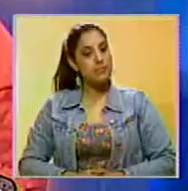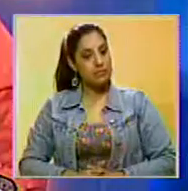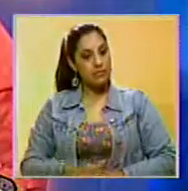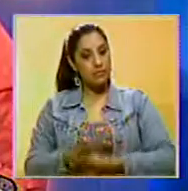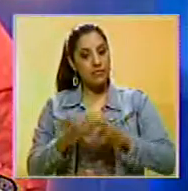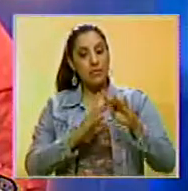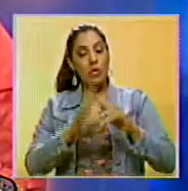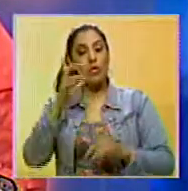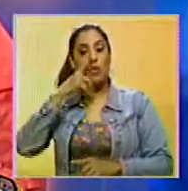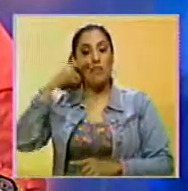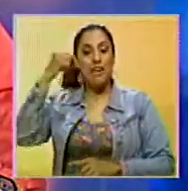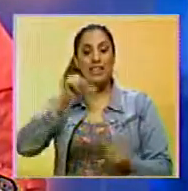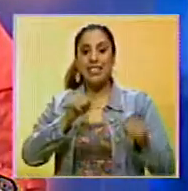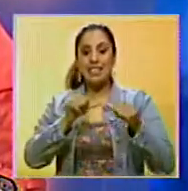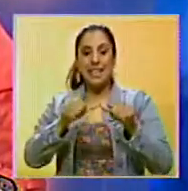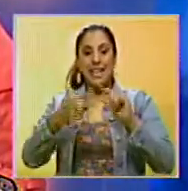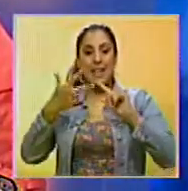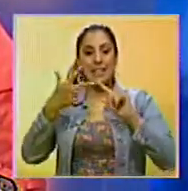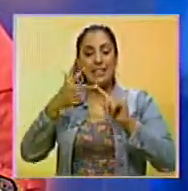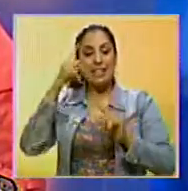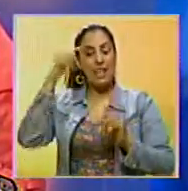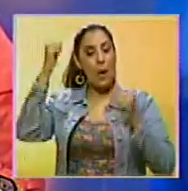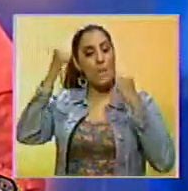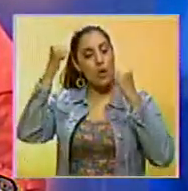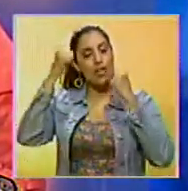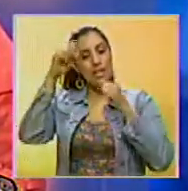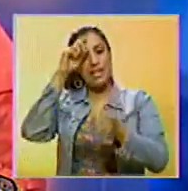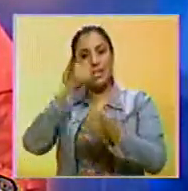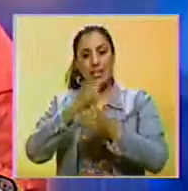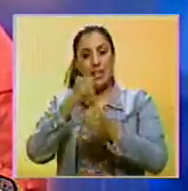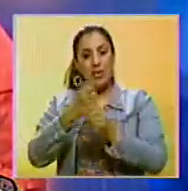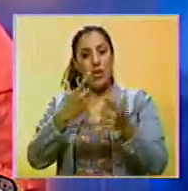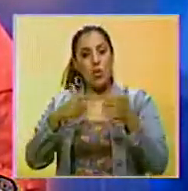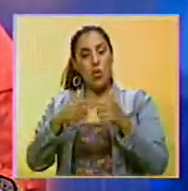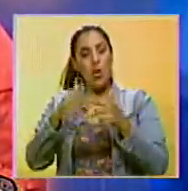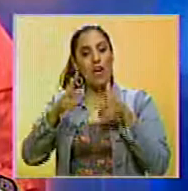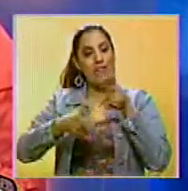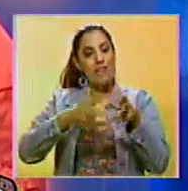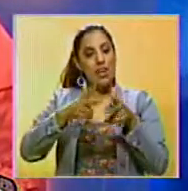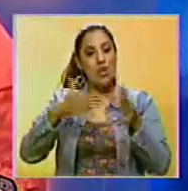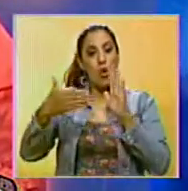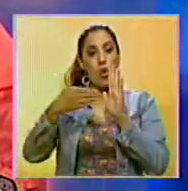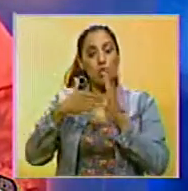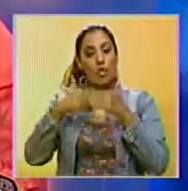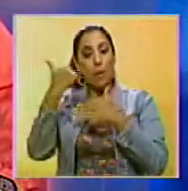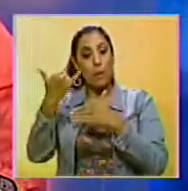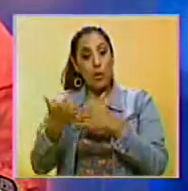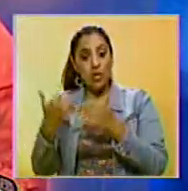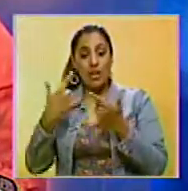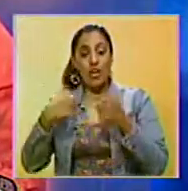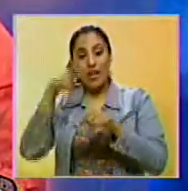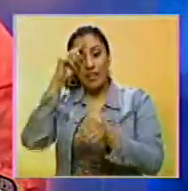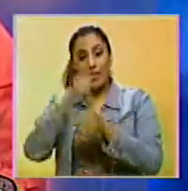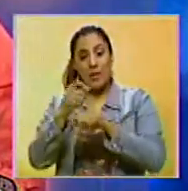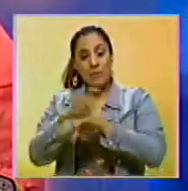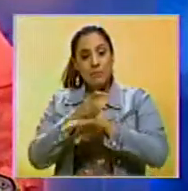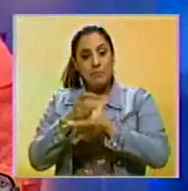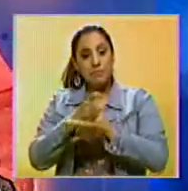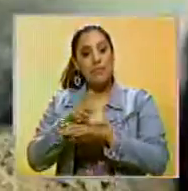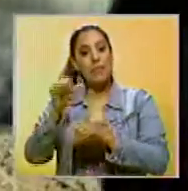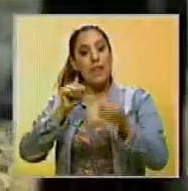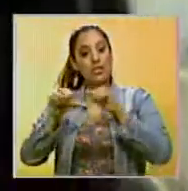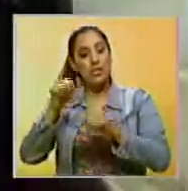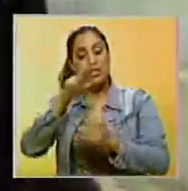en francia continúa el tercer día de protesta de los trabajadores del sector ferroviario en contra del proyecto de reforma laboral del gobierno la